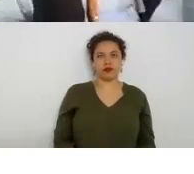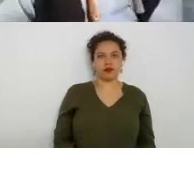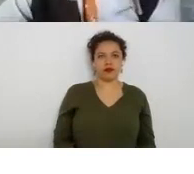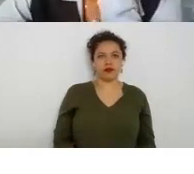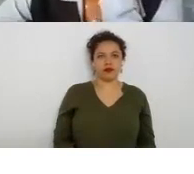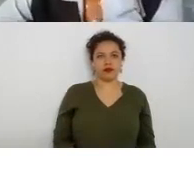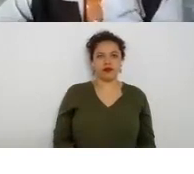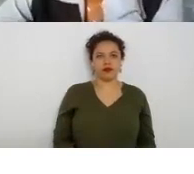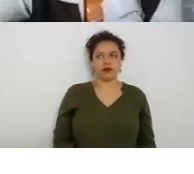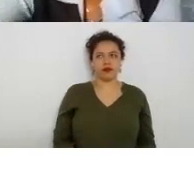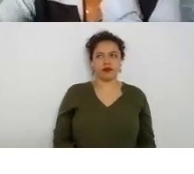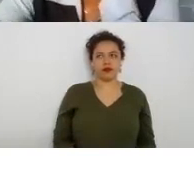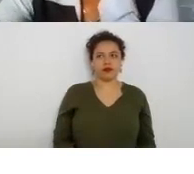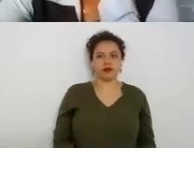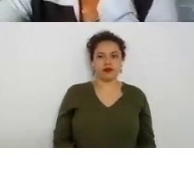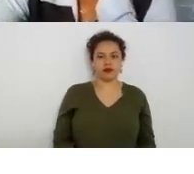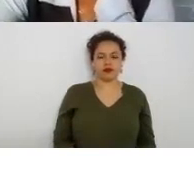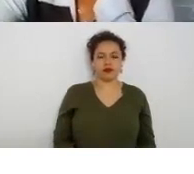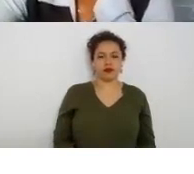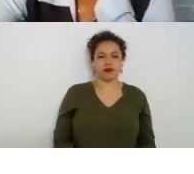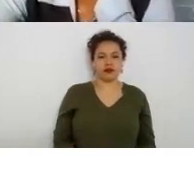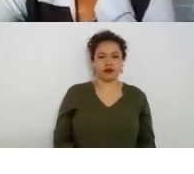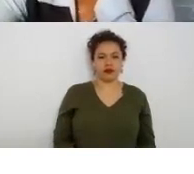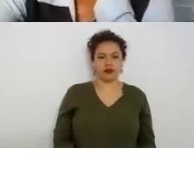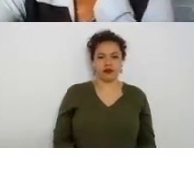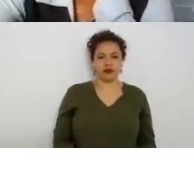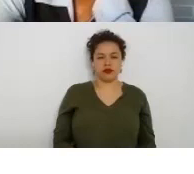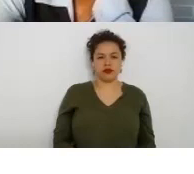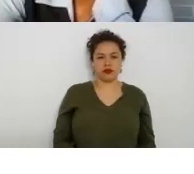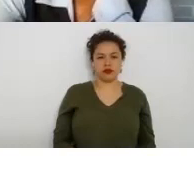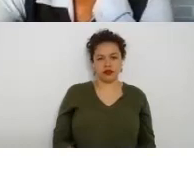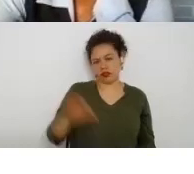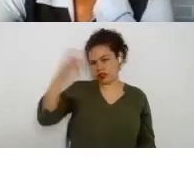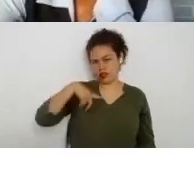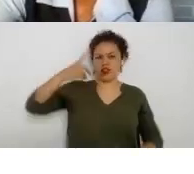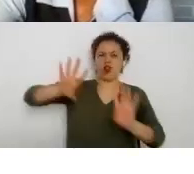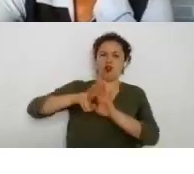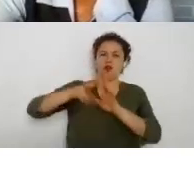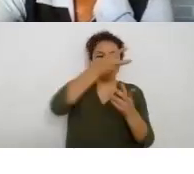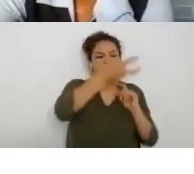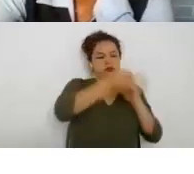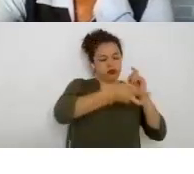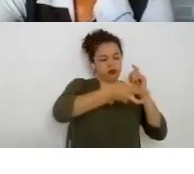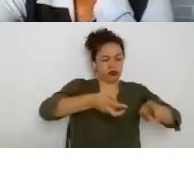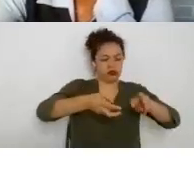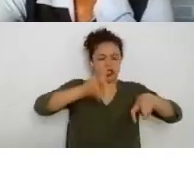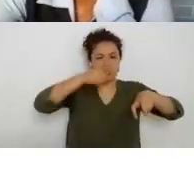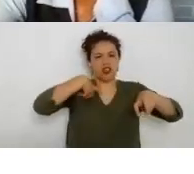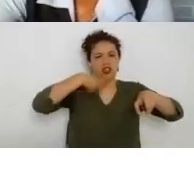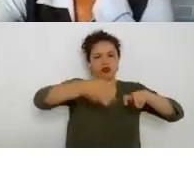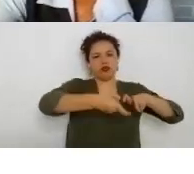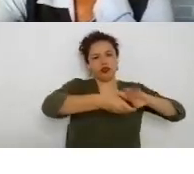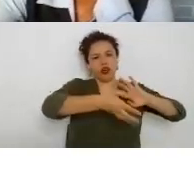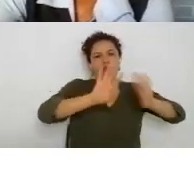Cuando Pero existe si está alguna fractura. inconsciente, yo podría aplicar algún tipo de arrastre, algún tipo de traslado y llevármela. Nomás En un